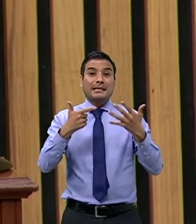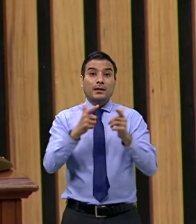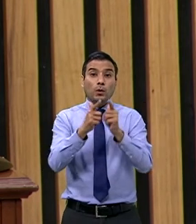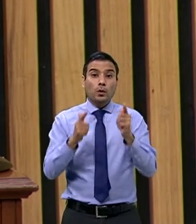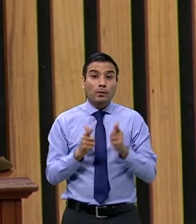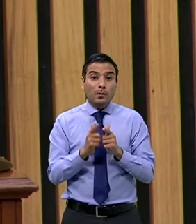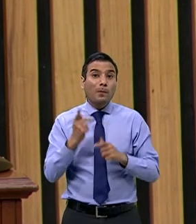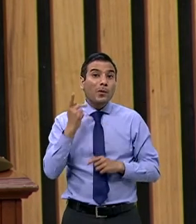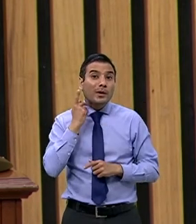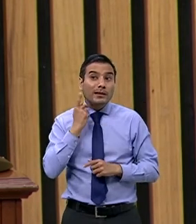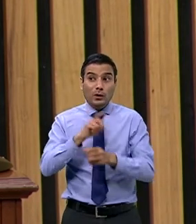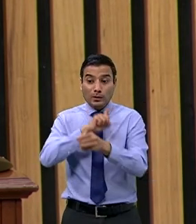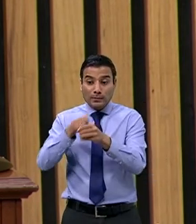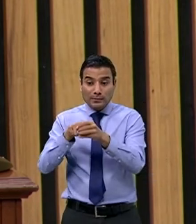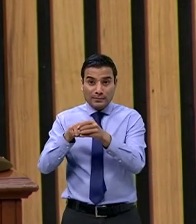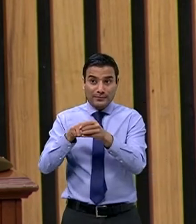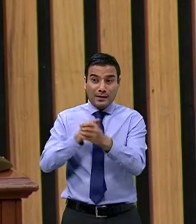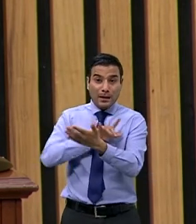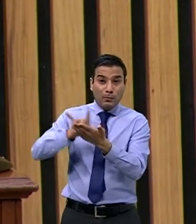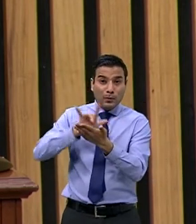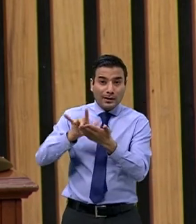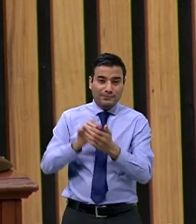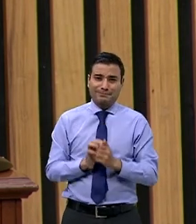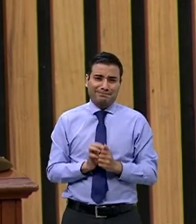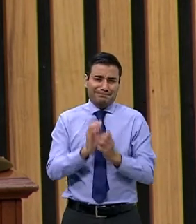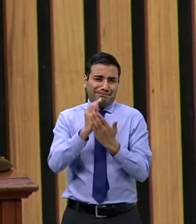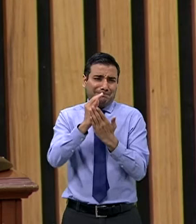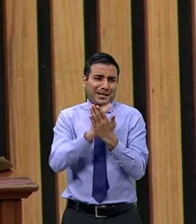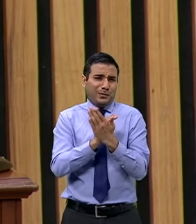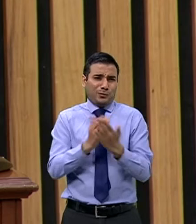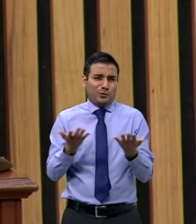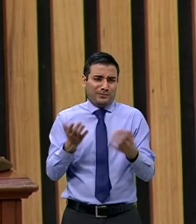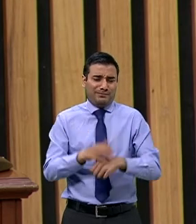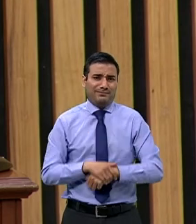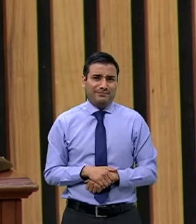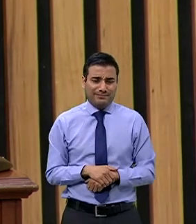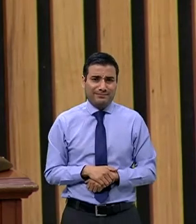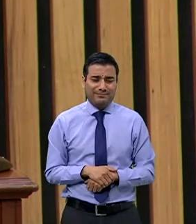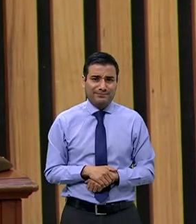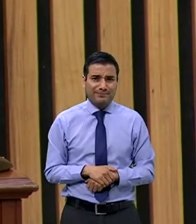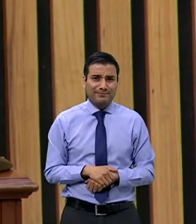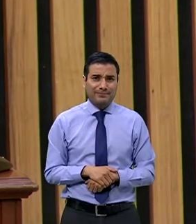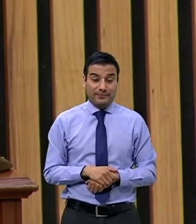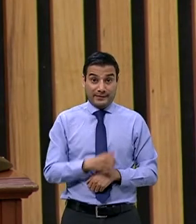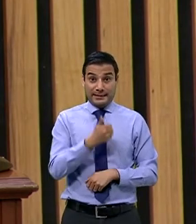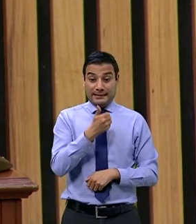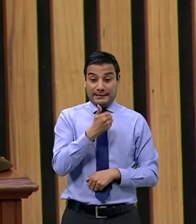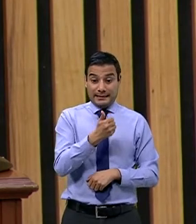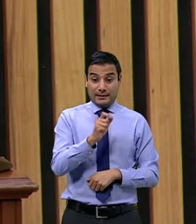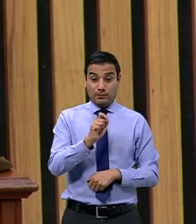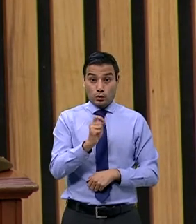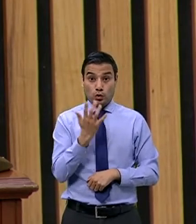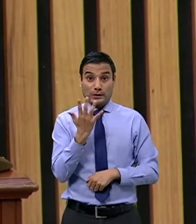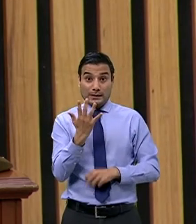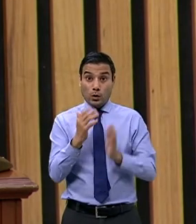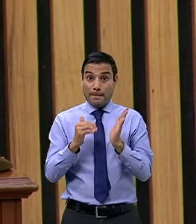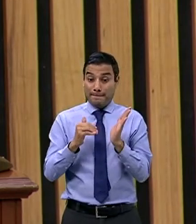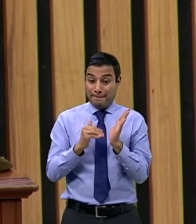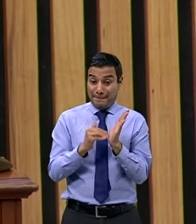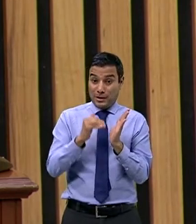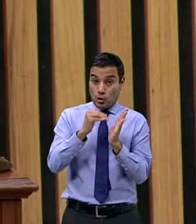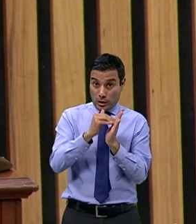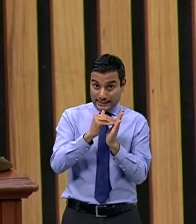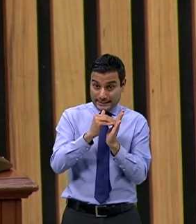general y que decir por supuesto de que 6.5 millones son